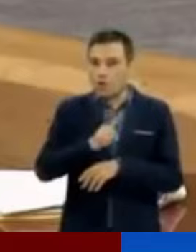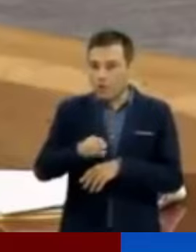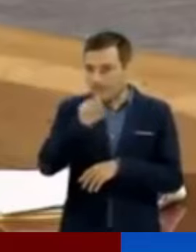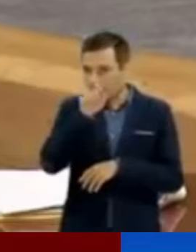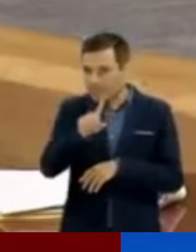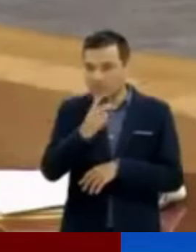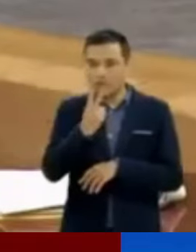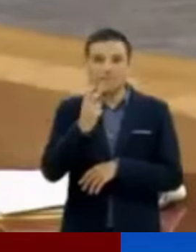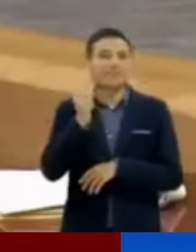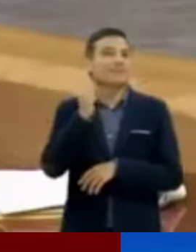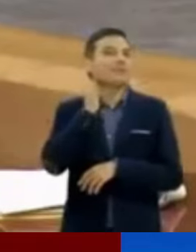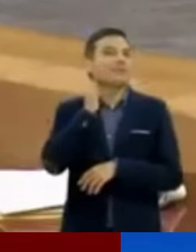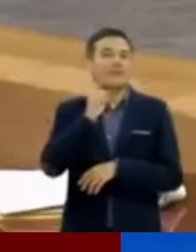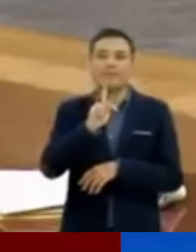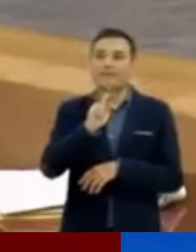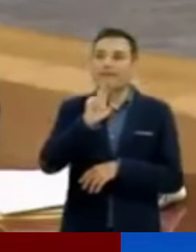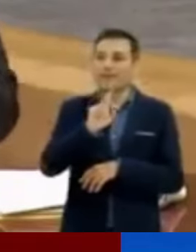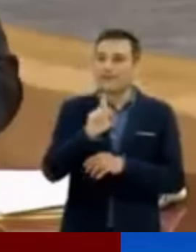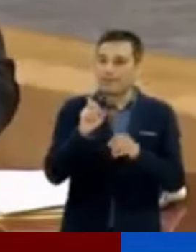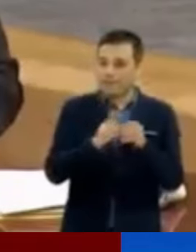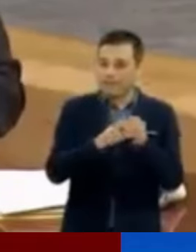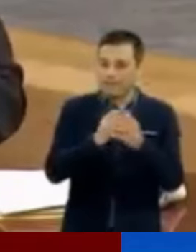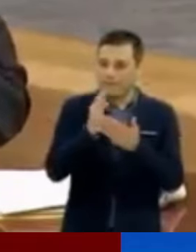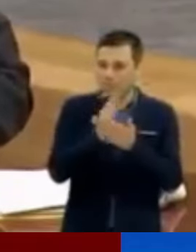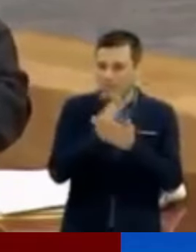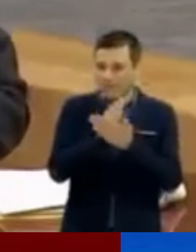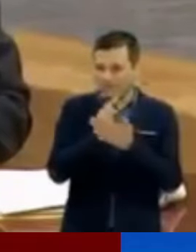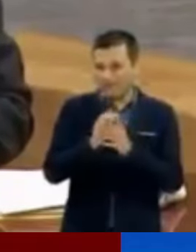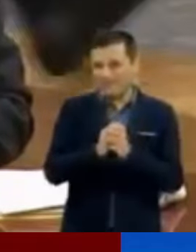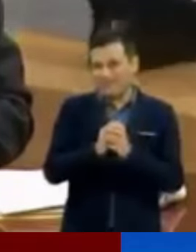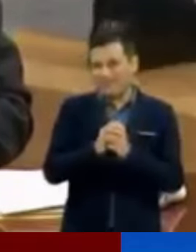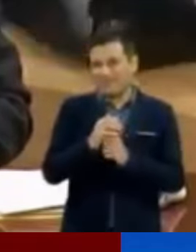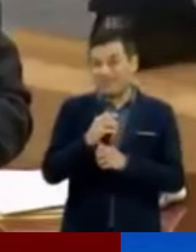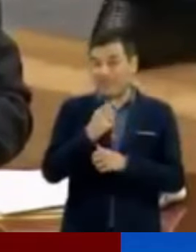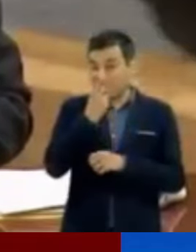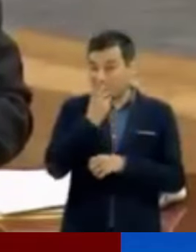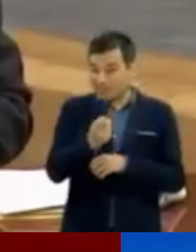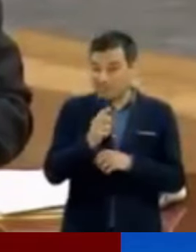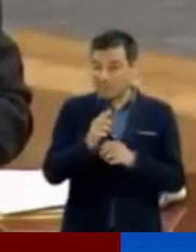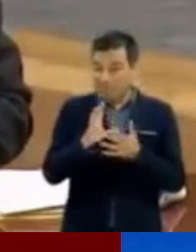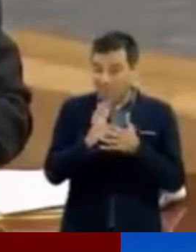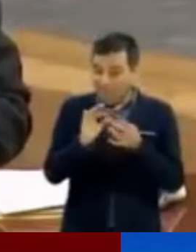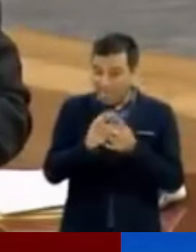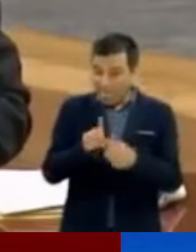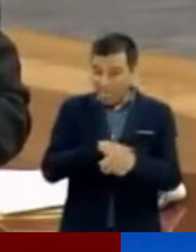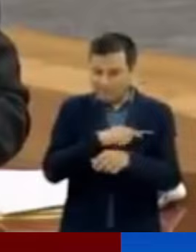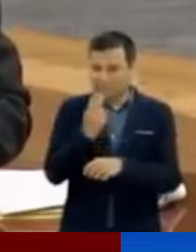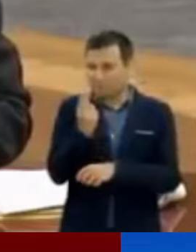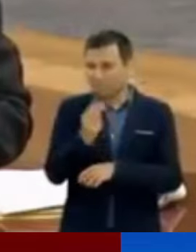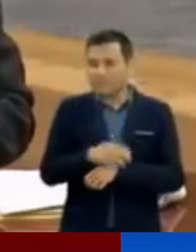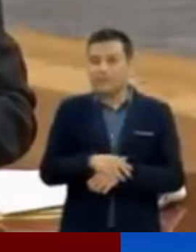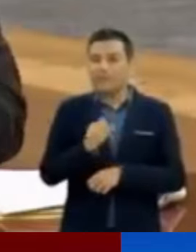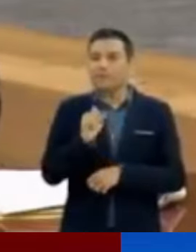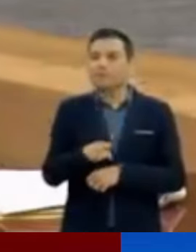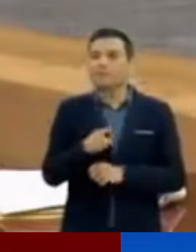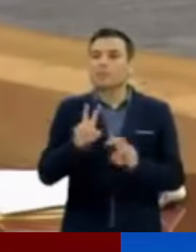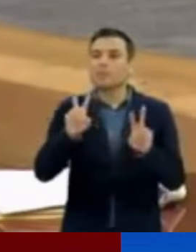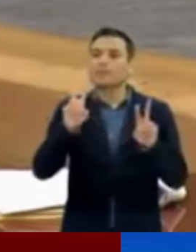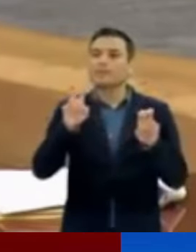del PRD que ahora están con Morena y bueno, creo que ya es ocioso insistir en eso, pero regresando al